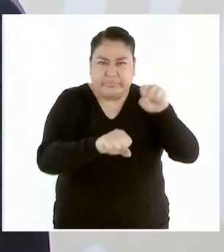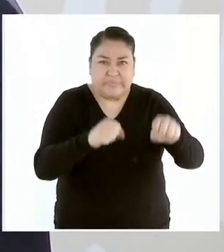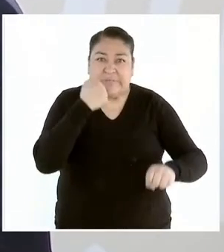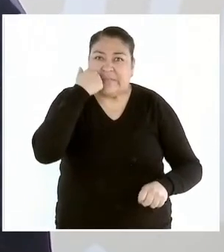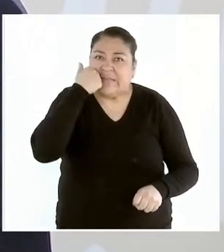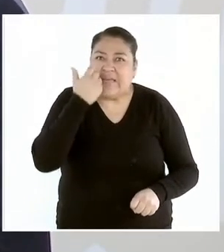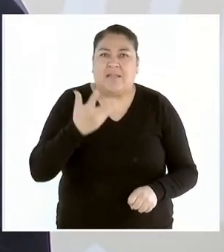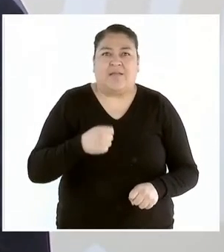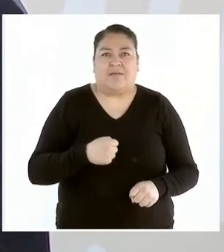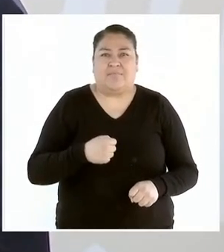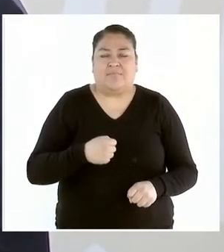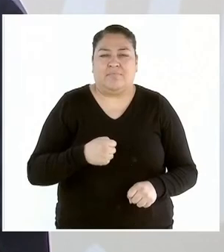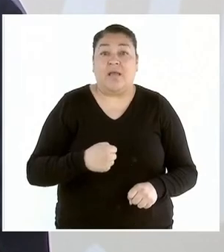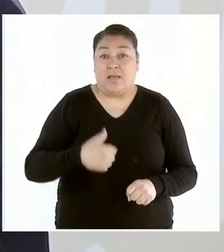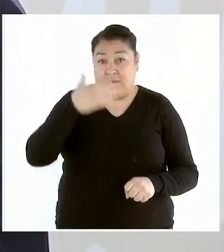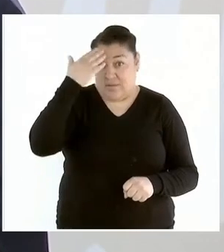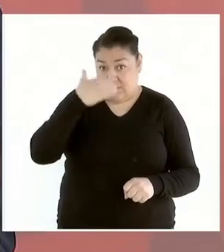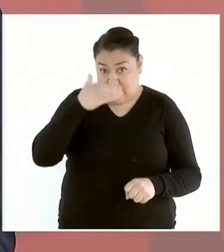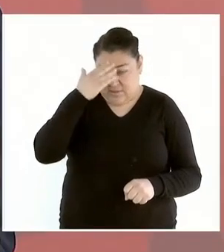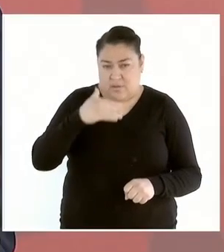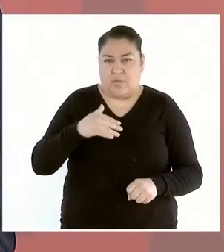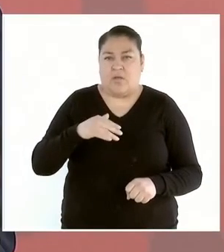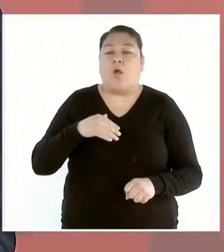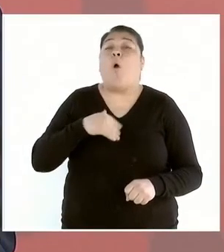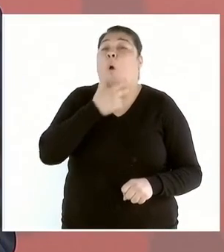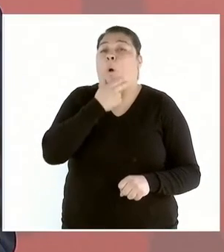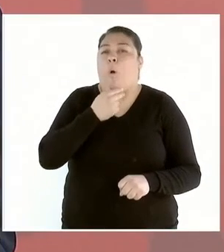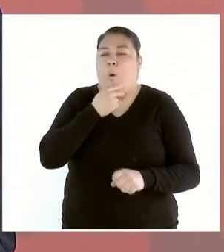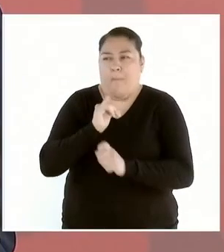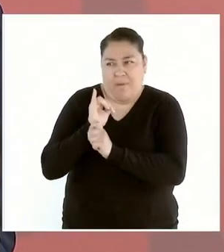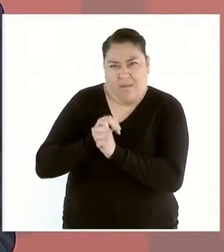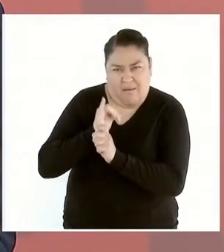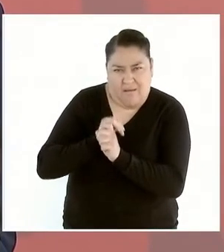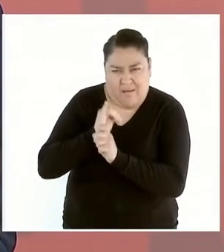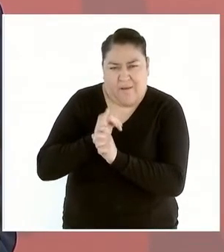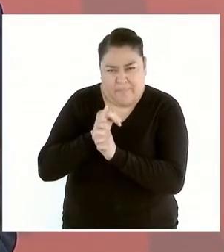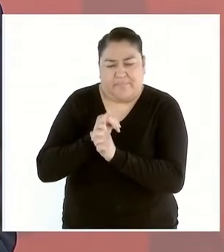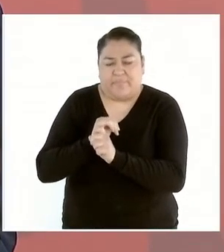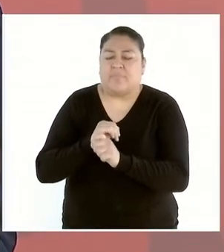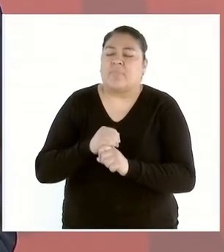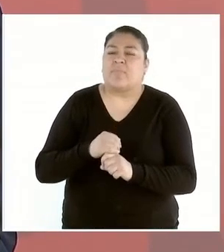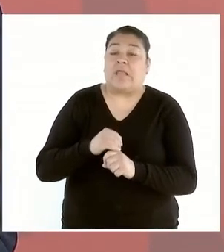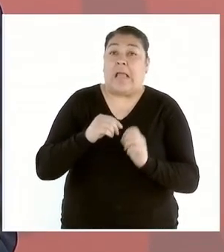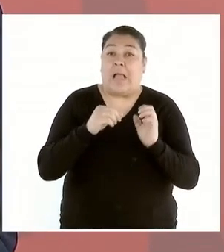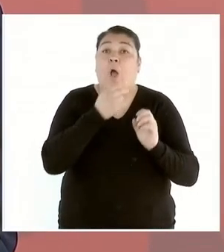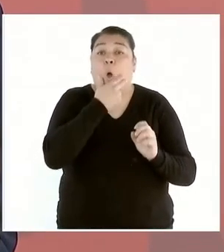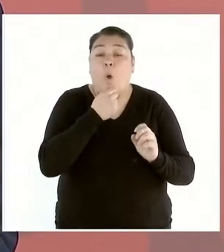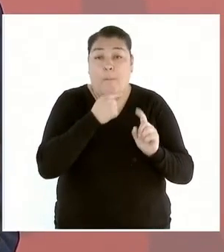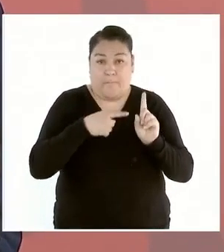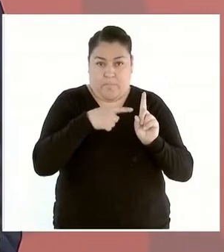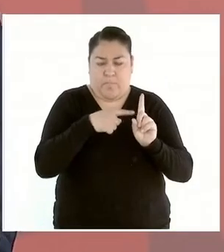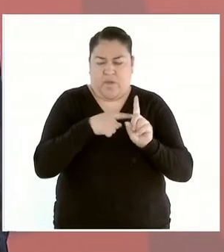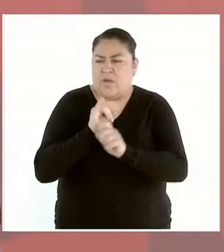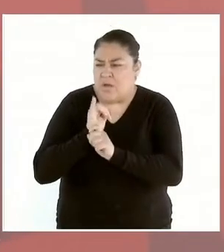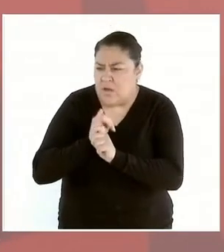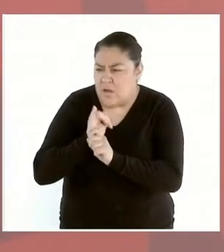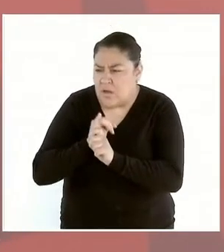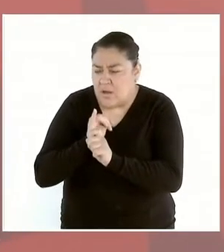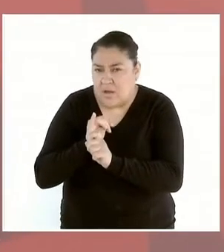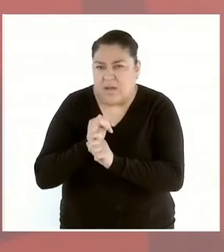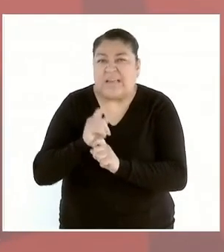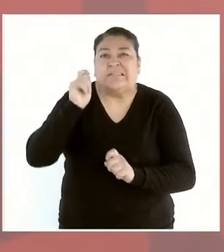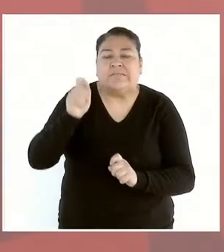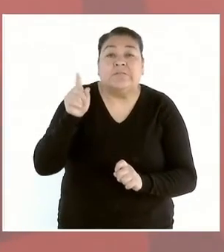un biógrafo de napoleón tercero llegó a sostener que el plan de las